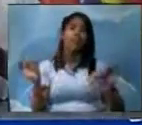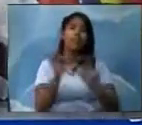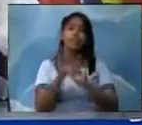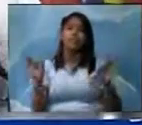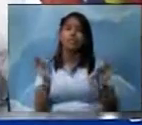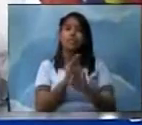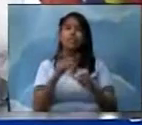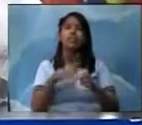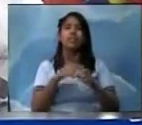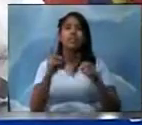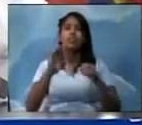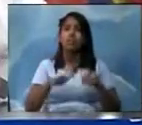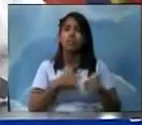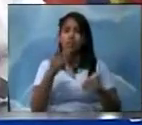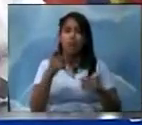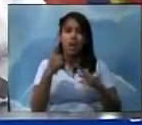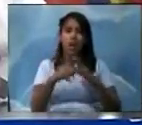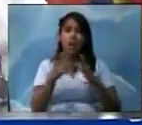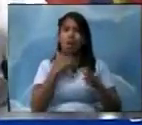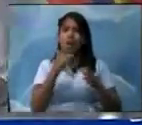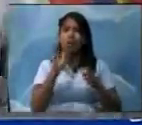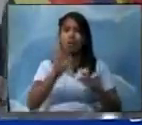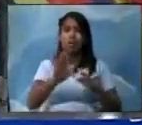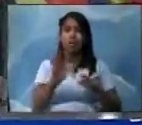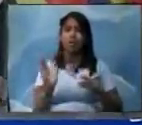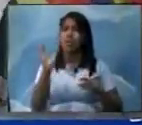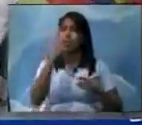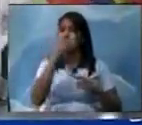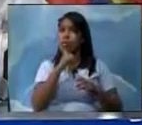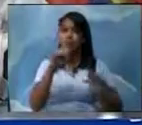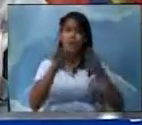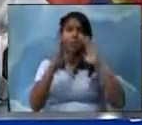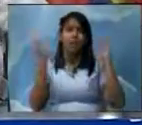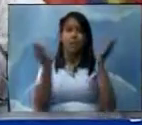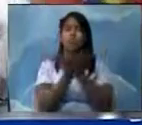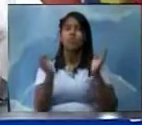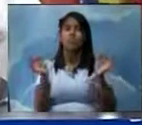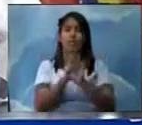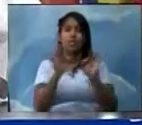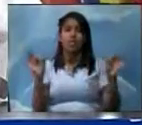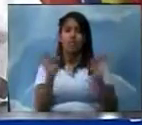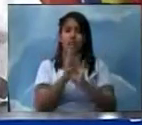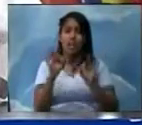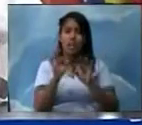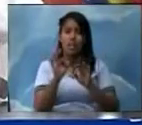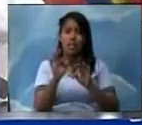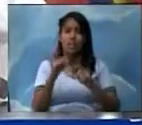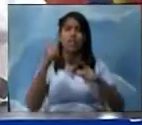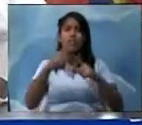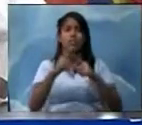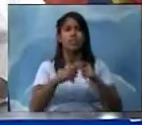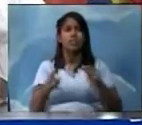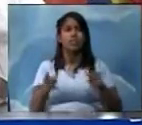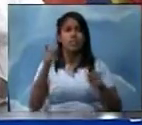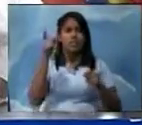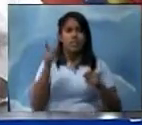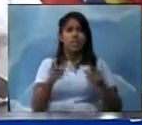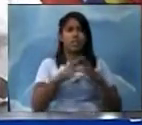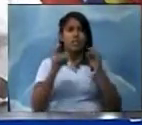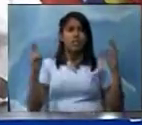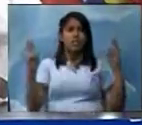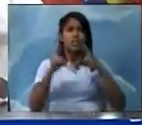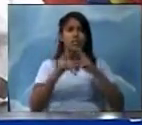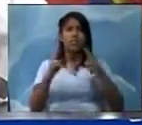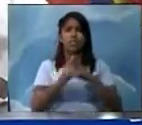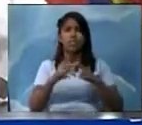a nadie se le ha ocurrido una Cos así no hay en el mundo Nadie Oiga será que ellos